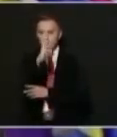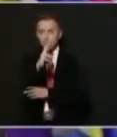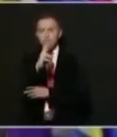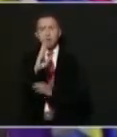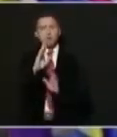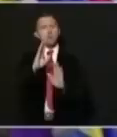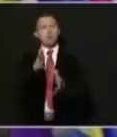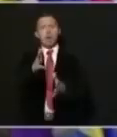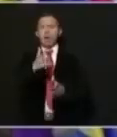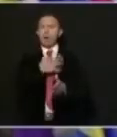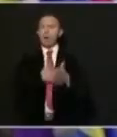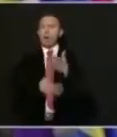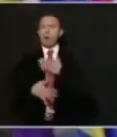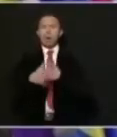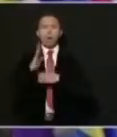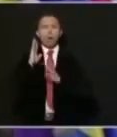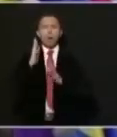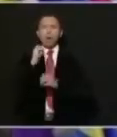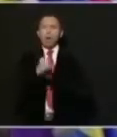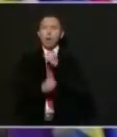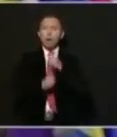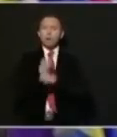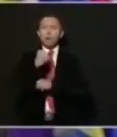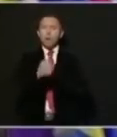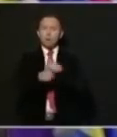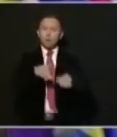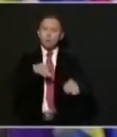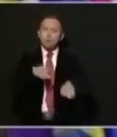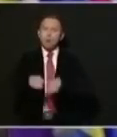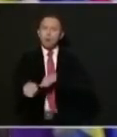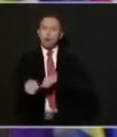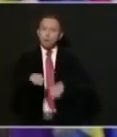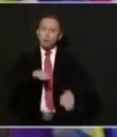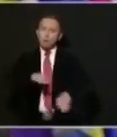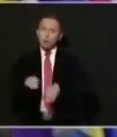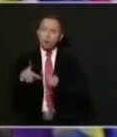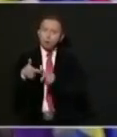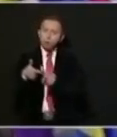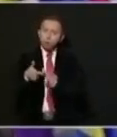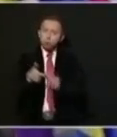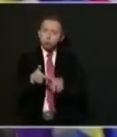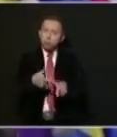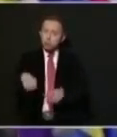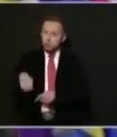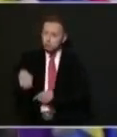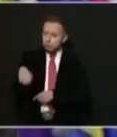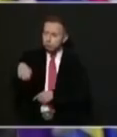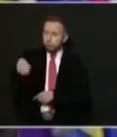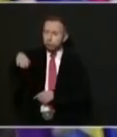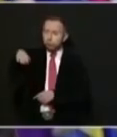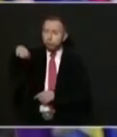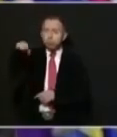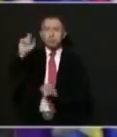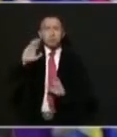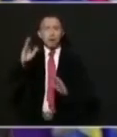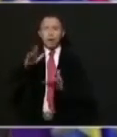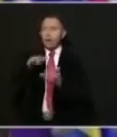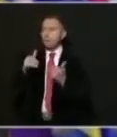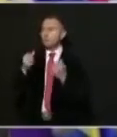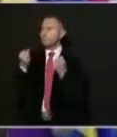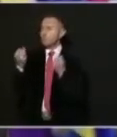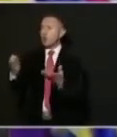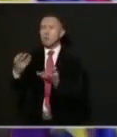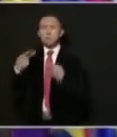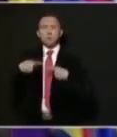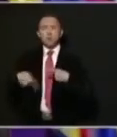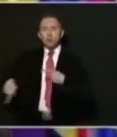trabajaron toda la vida, aportaron mucho a la sociedad y merecen vivir con